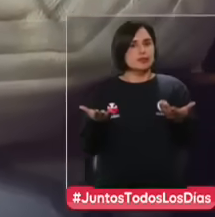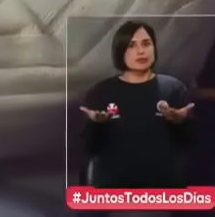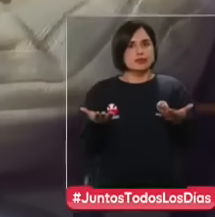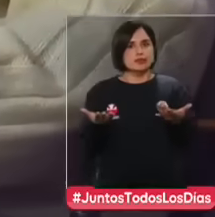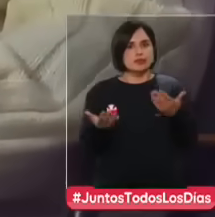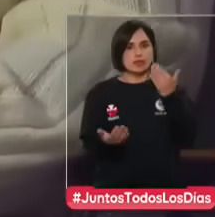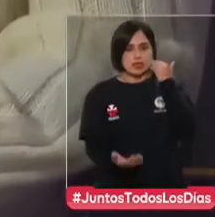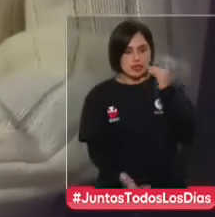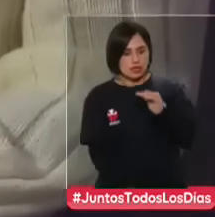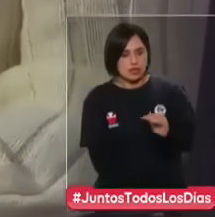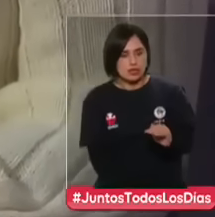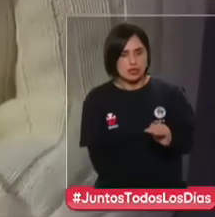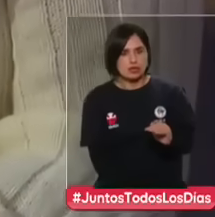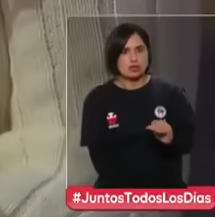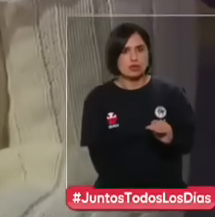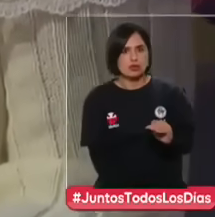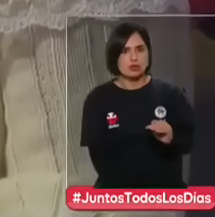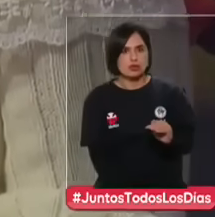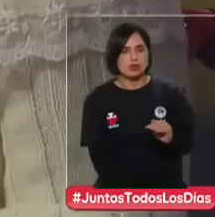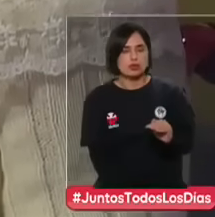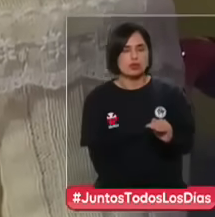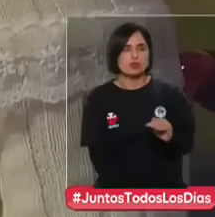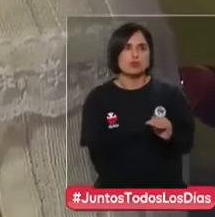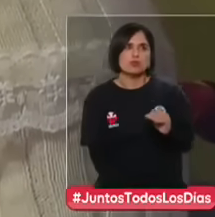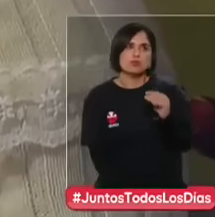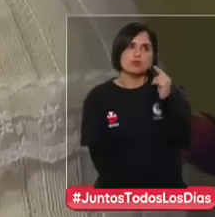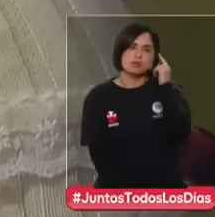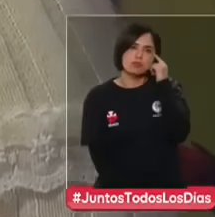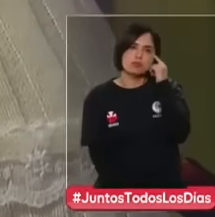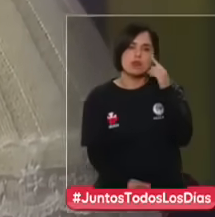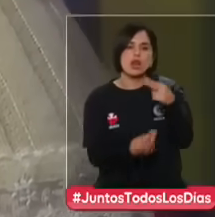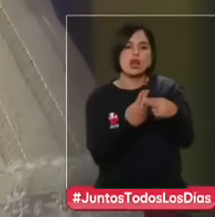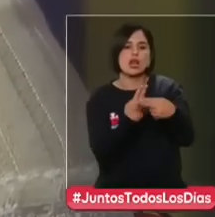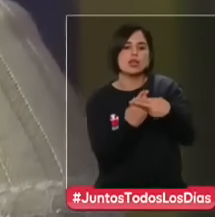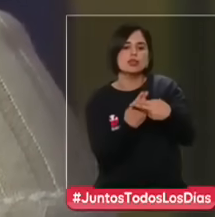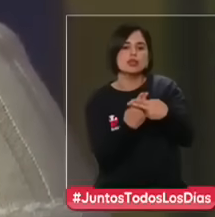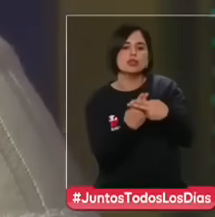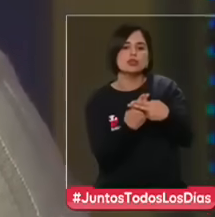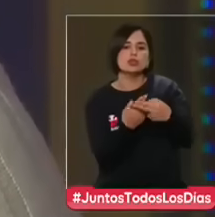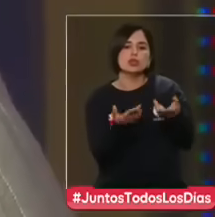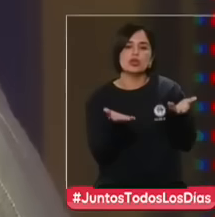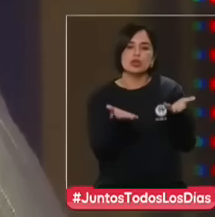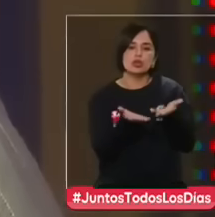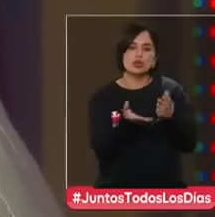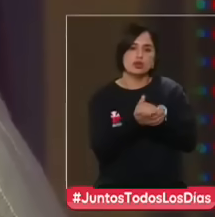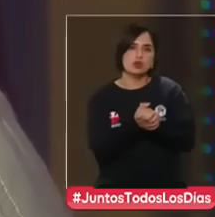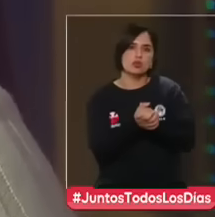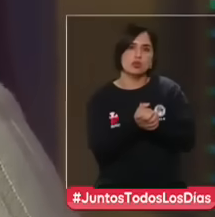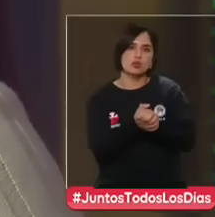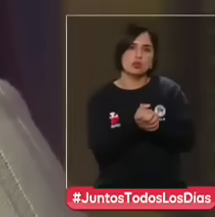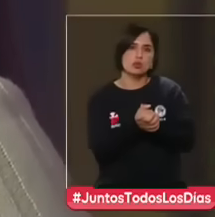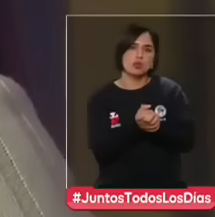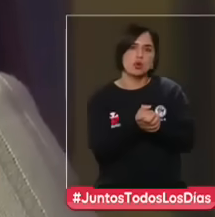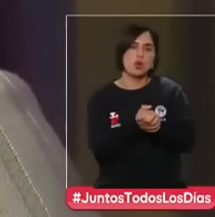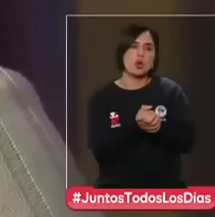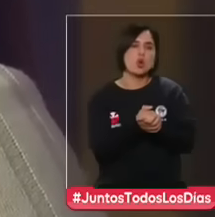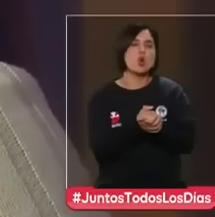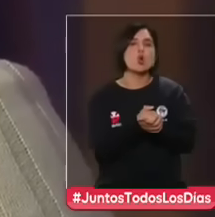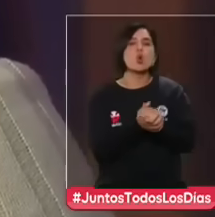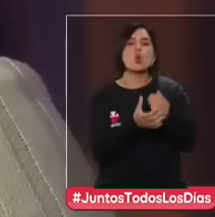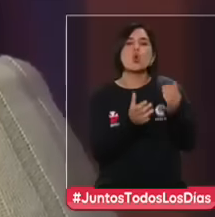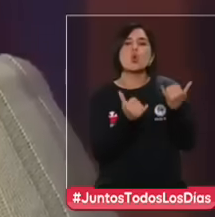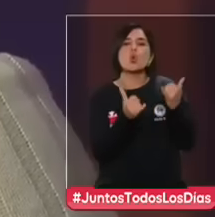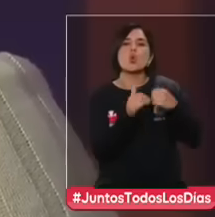del chico, como contaba ahí en la historia, uno, la Teletón es como los partidos de fútbol de la selección chilena.